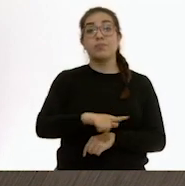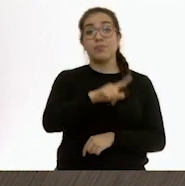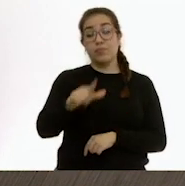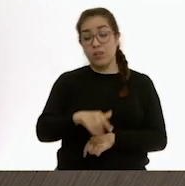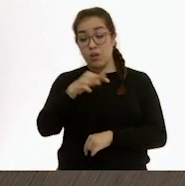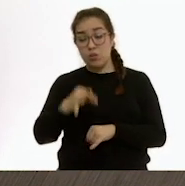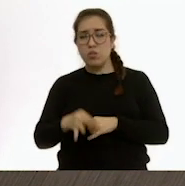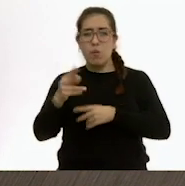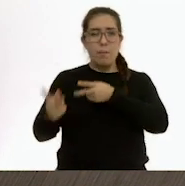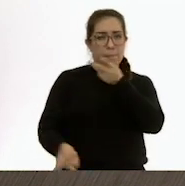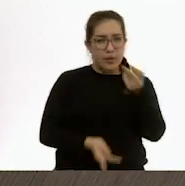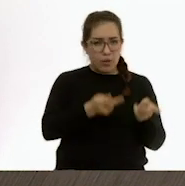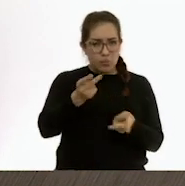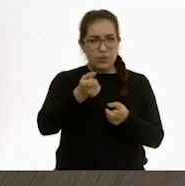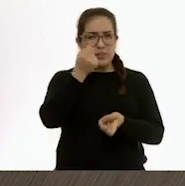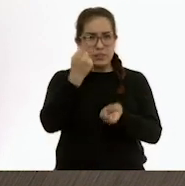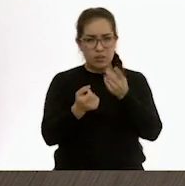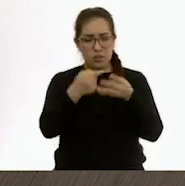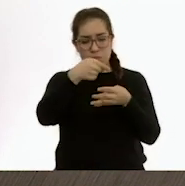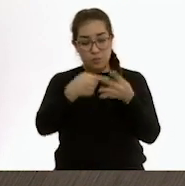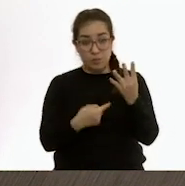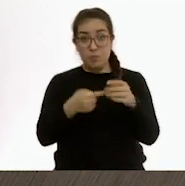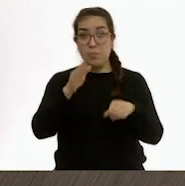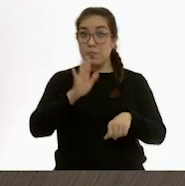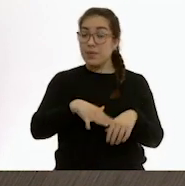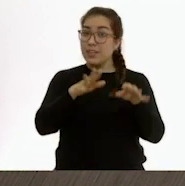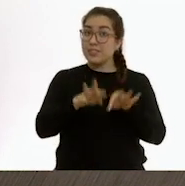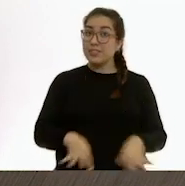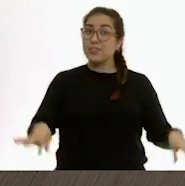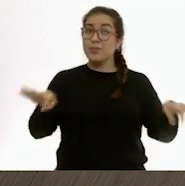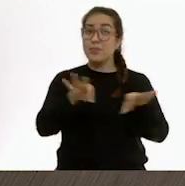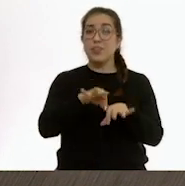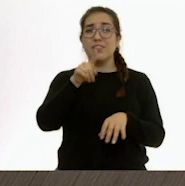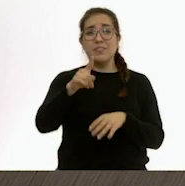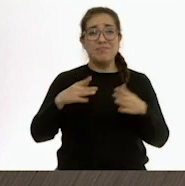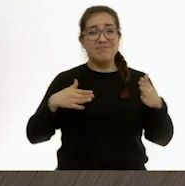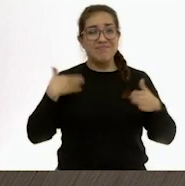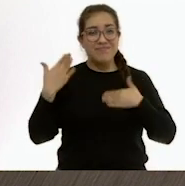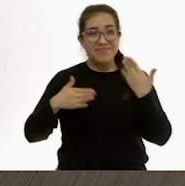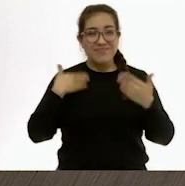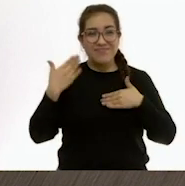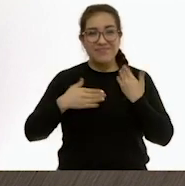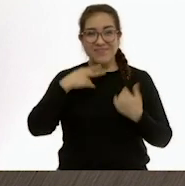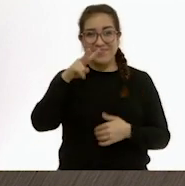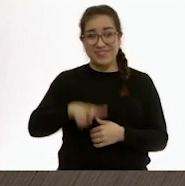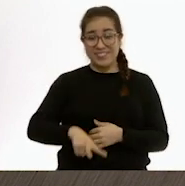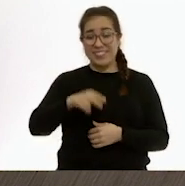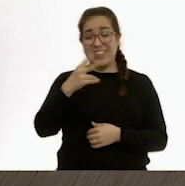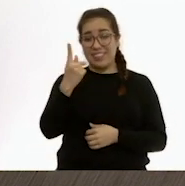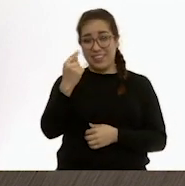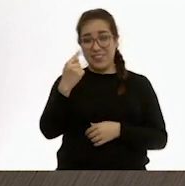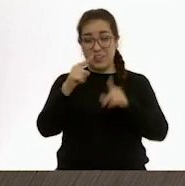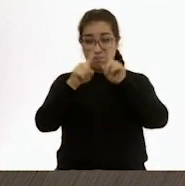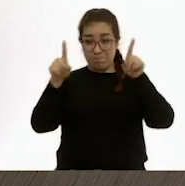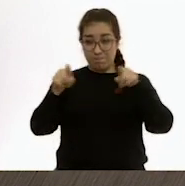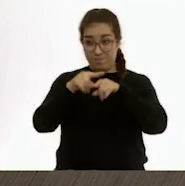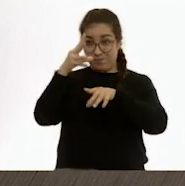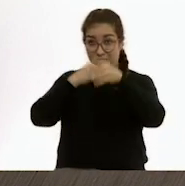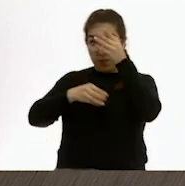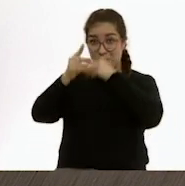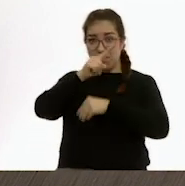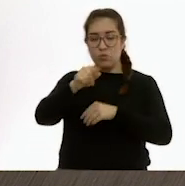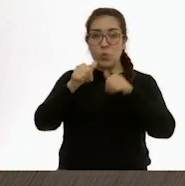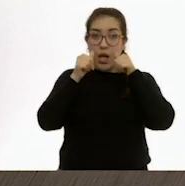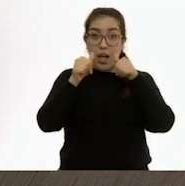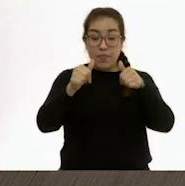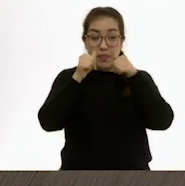algunas preguntas. Sin embargo, lo más importante es que disfrutes aprendiendo a la distancia y pongas mucha atención